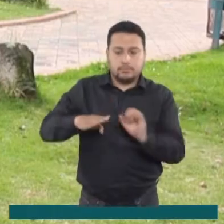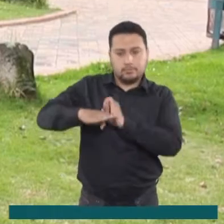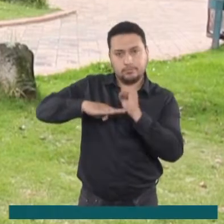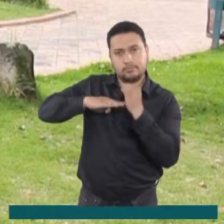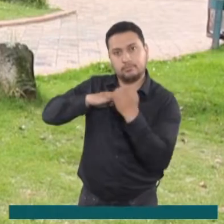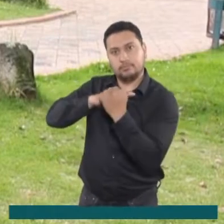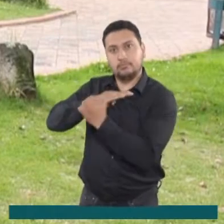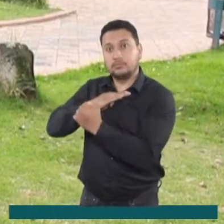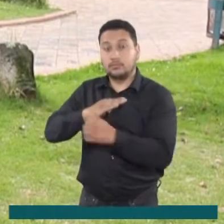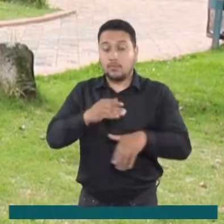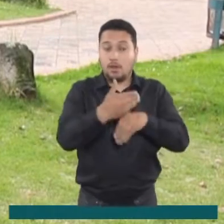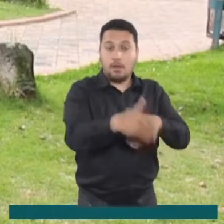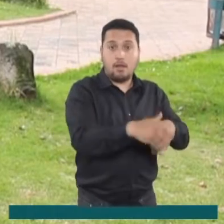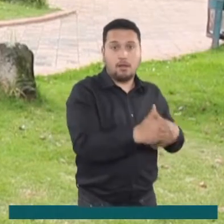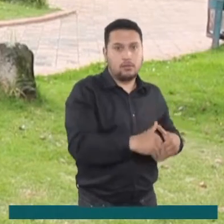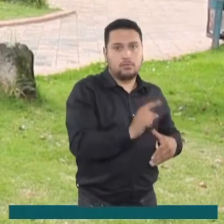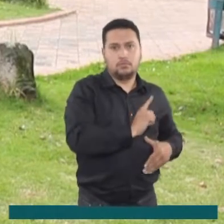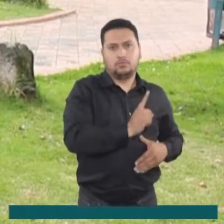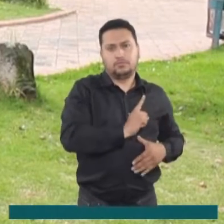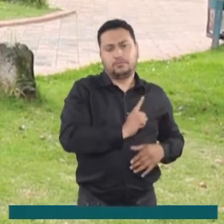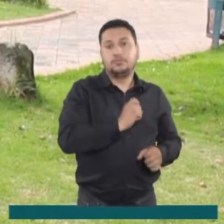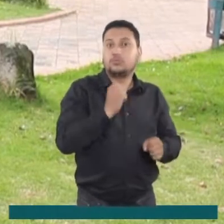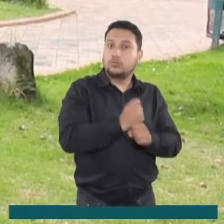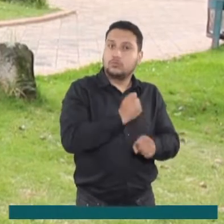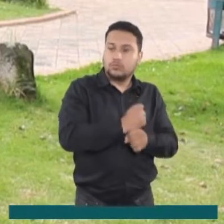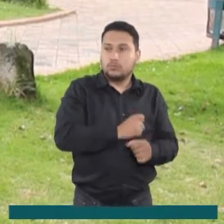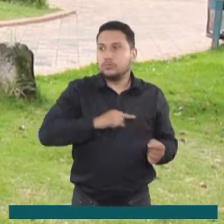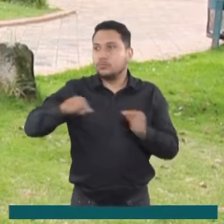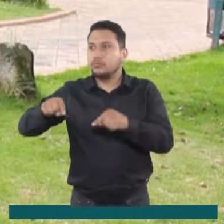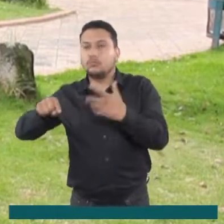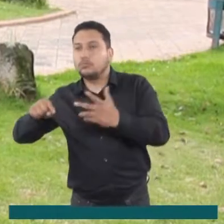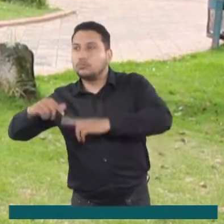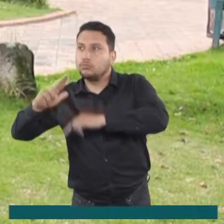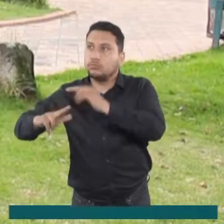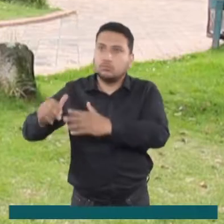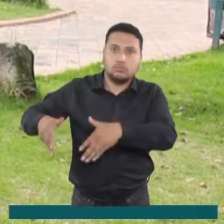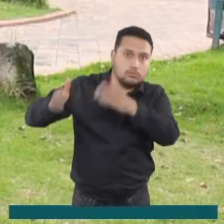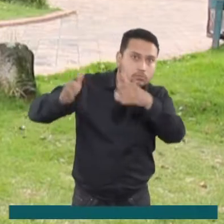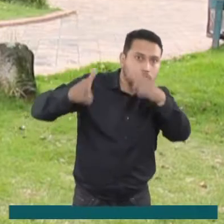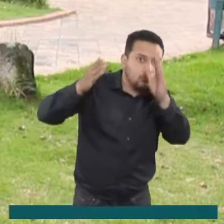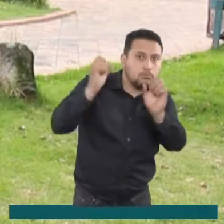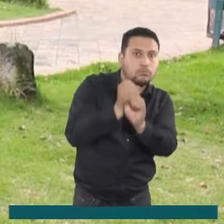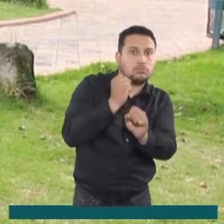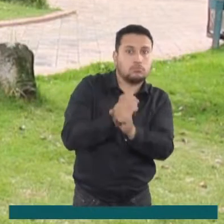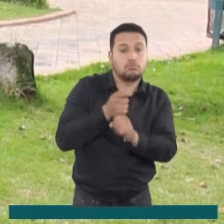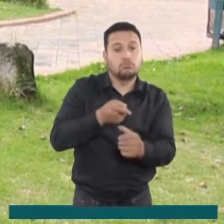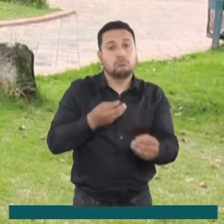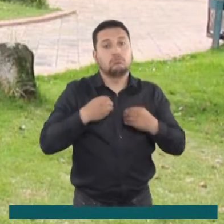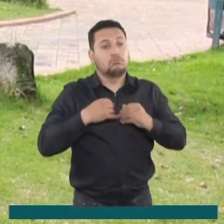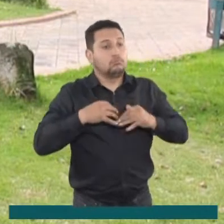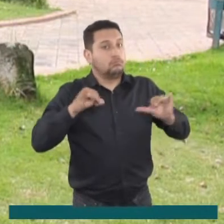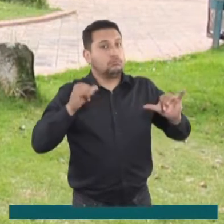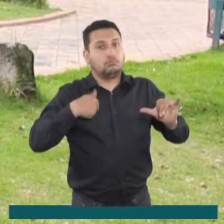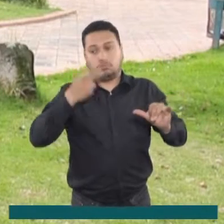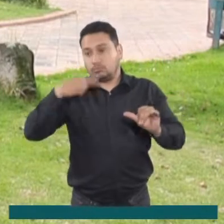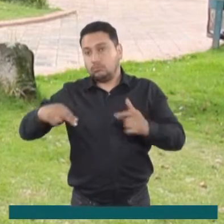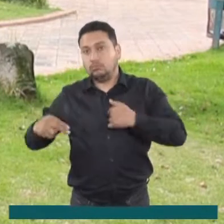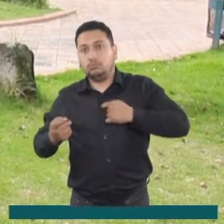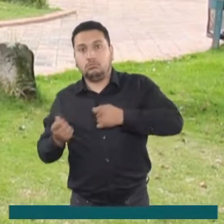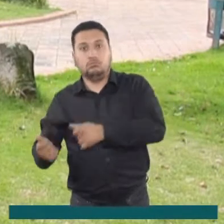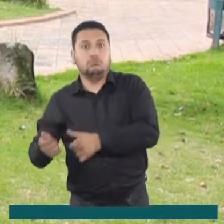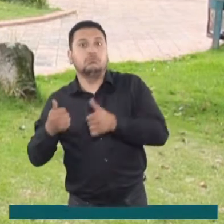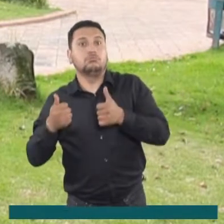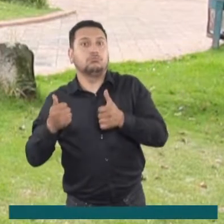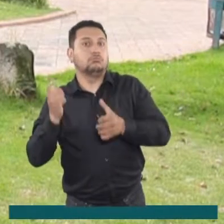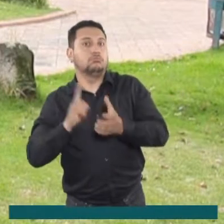En Tunja, una mujer lleva toda su vida lustrando calzado, pero no lo hace en las calles. Ella asegura que este trabajo le da muchísimas satisfacciones, ya